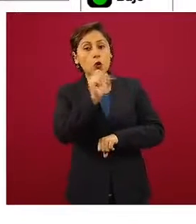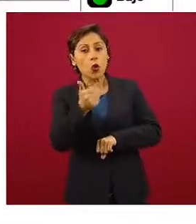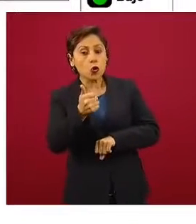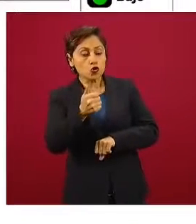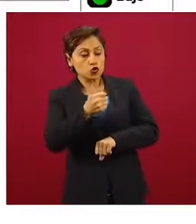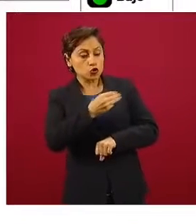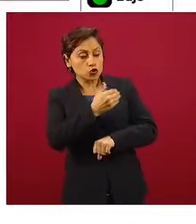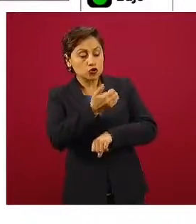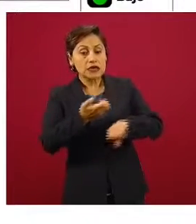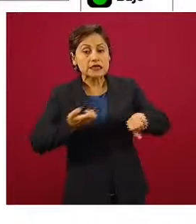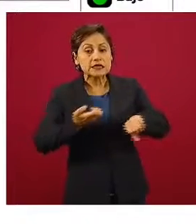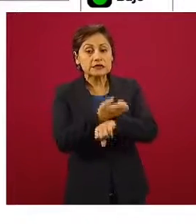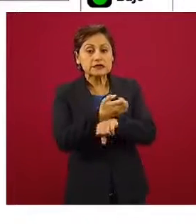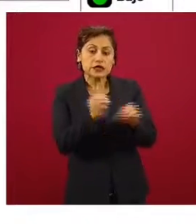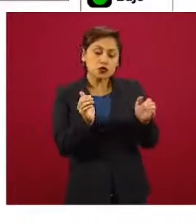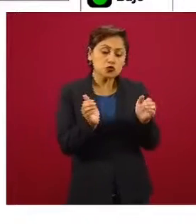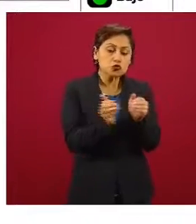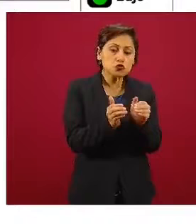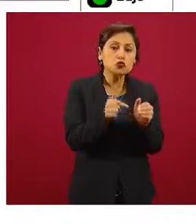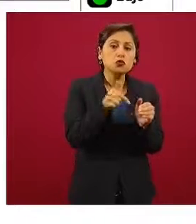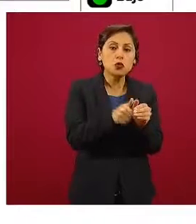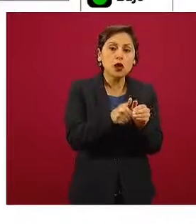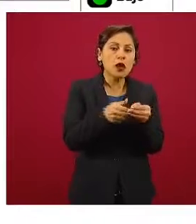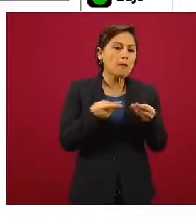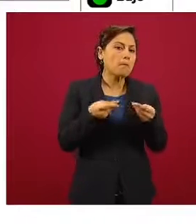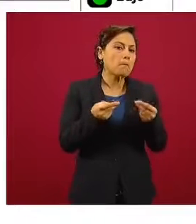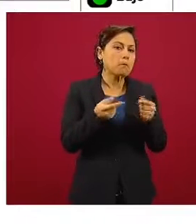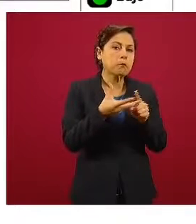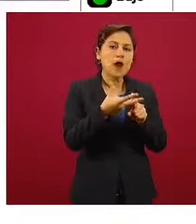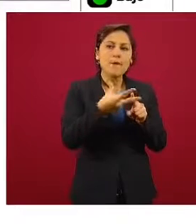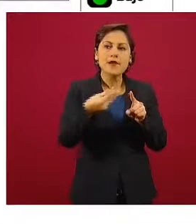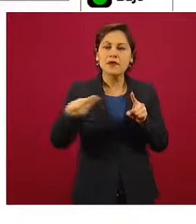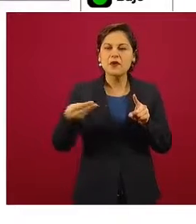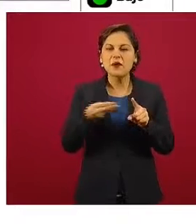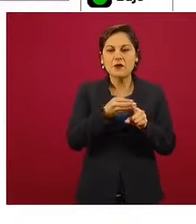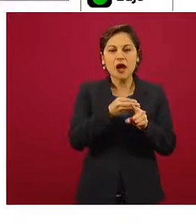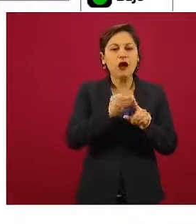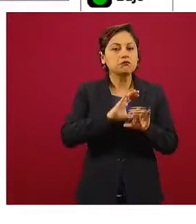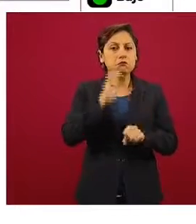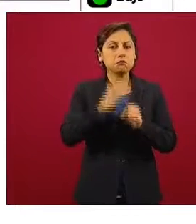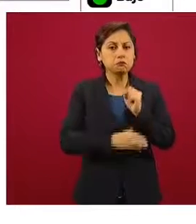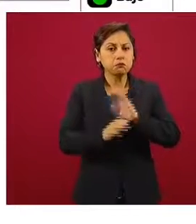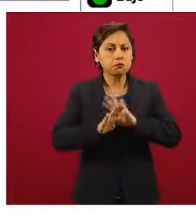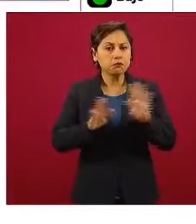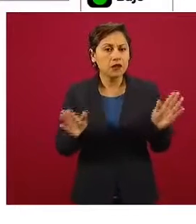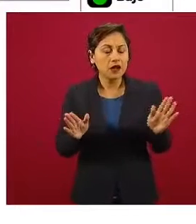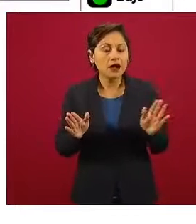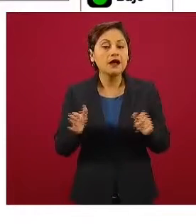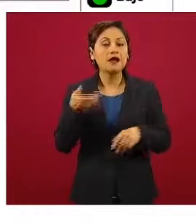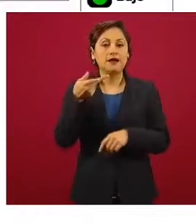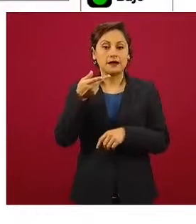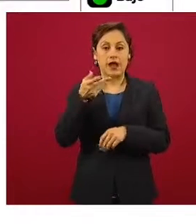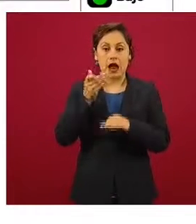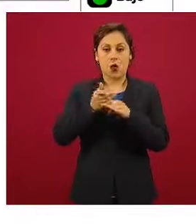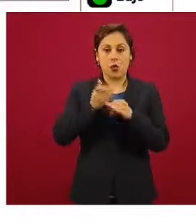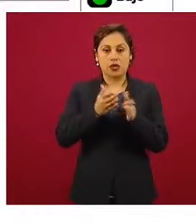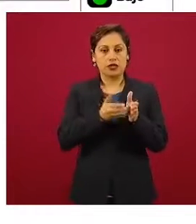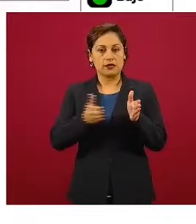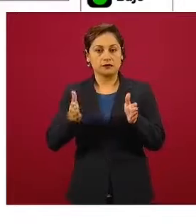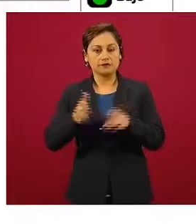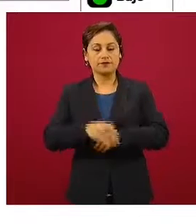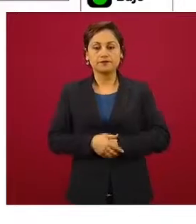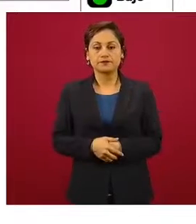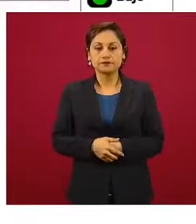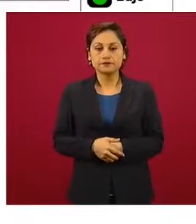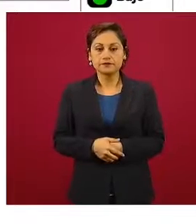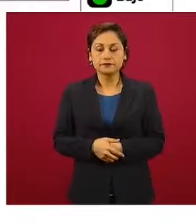su ciclo epidémico y pueden terminar antes, cuando menos, esta primera etapa de la epidemia. Y por eso